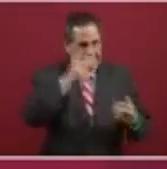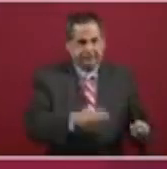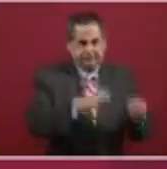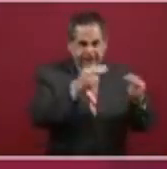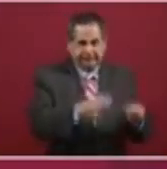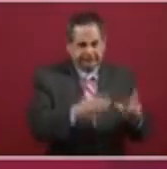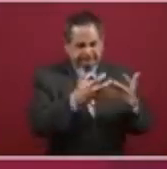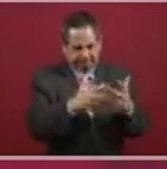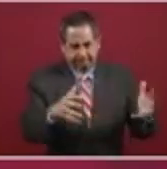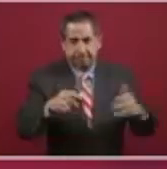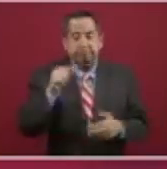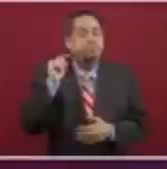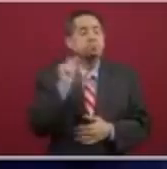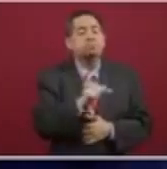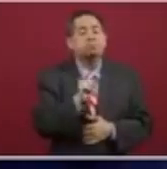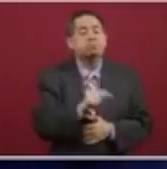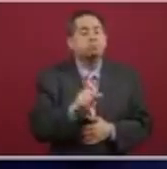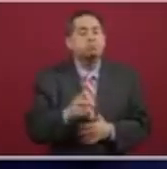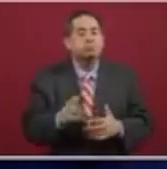que